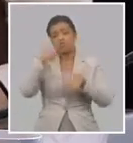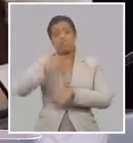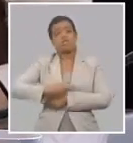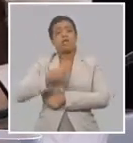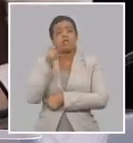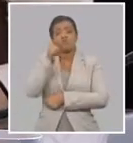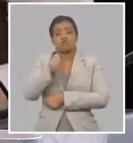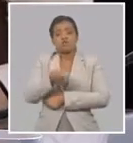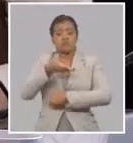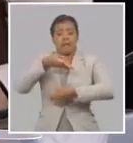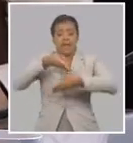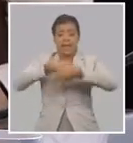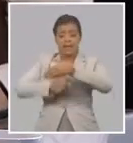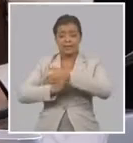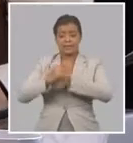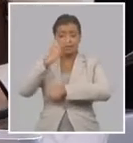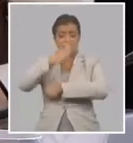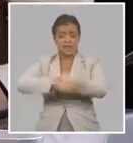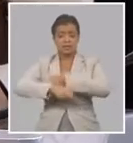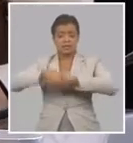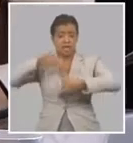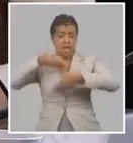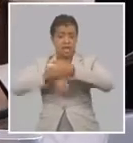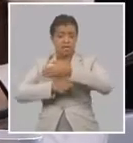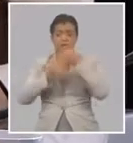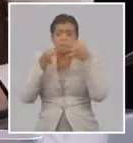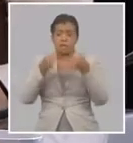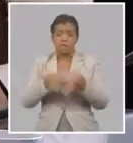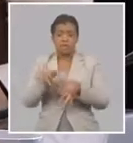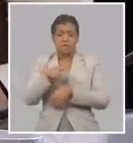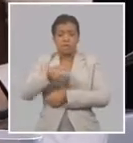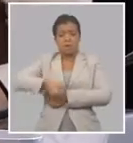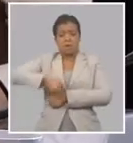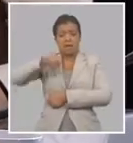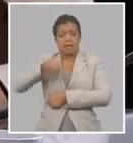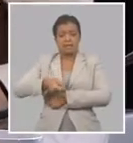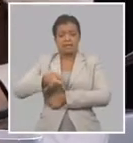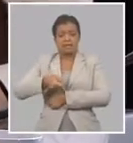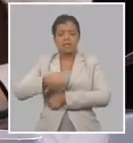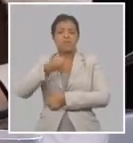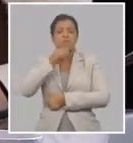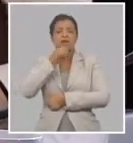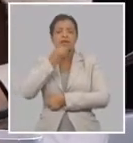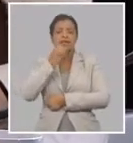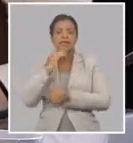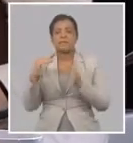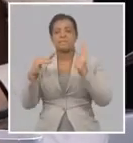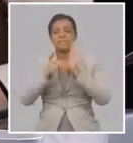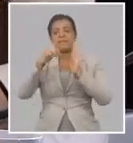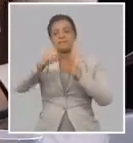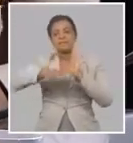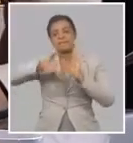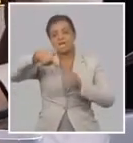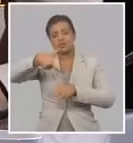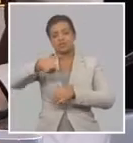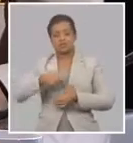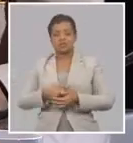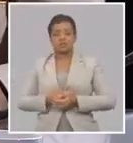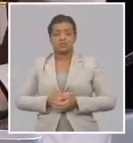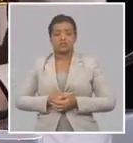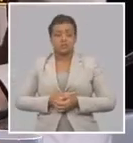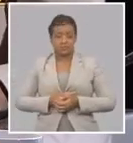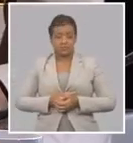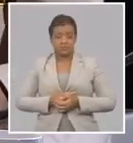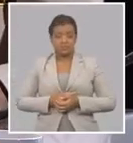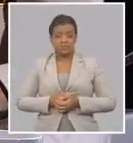persona cada vez que entrega el país del nivel de importación de hasta 1000 pesos entonces las personas